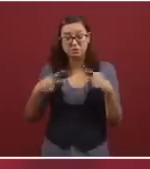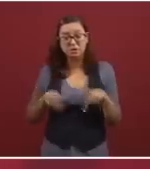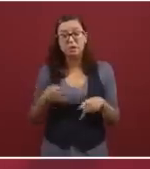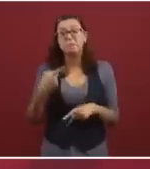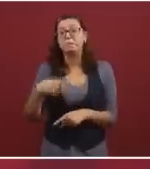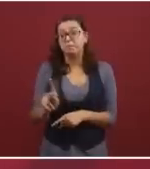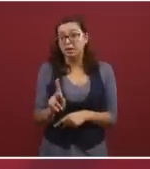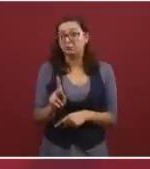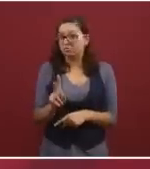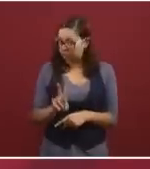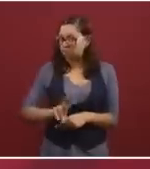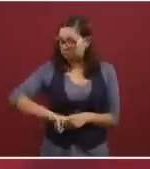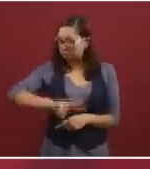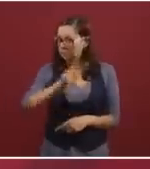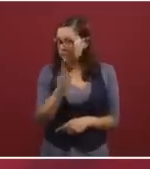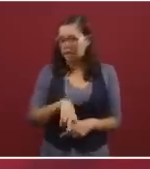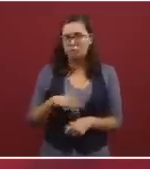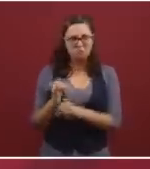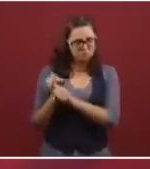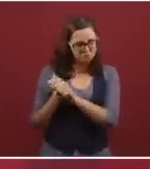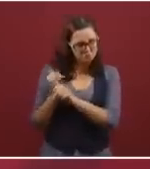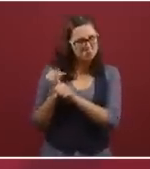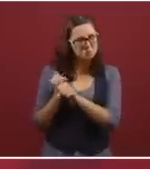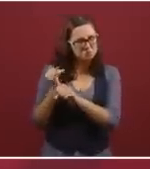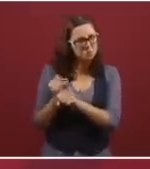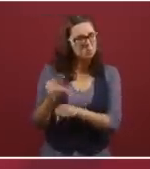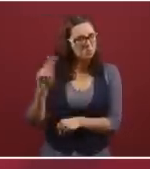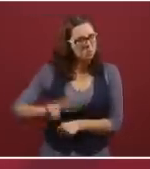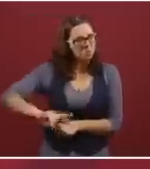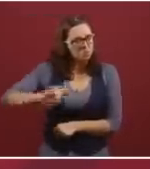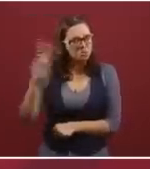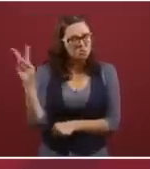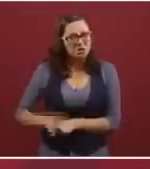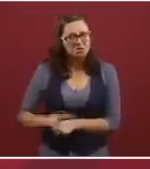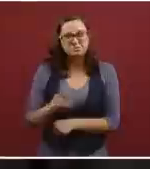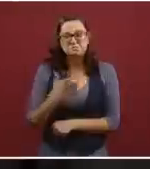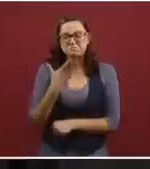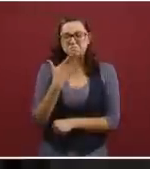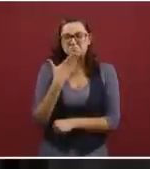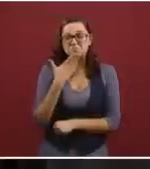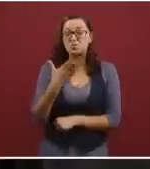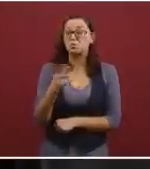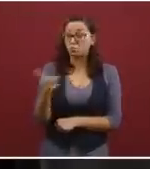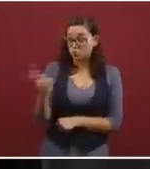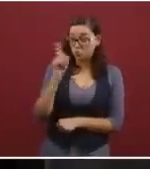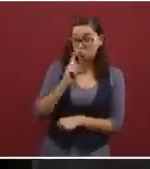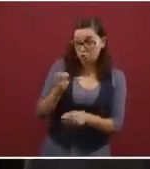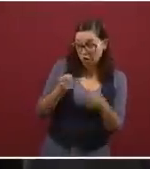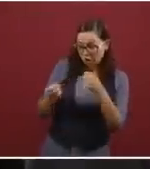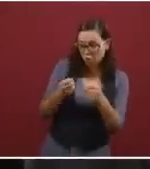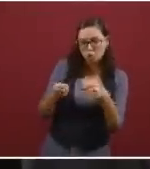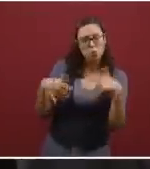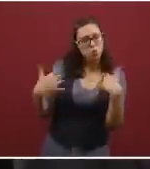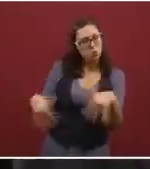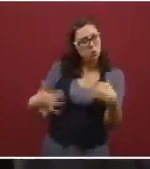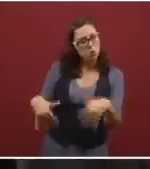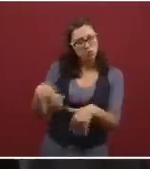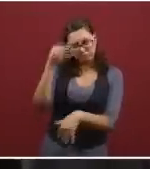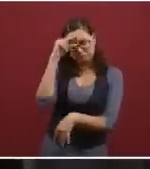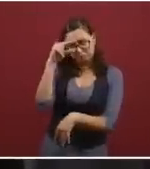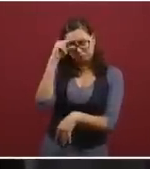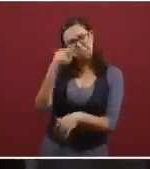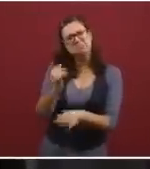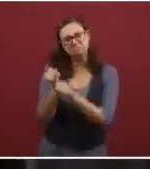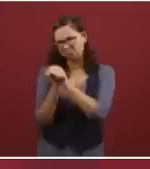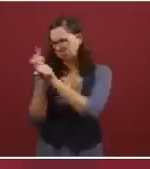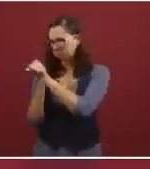pero se ve que sí. O sea, por la compañera, que es muy buena, saben sobre el